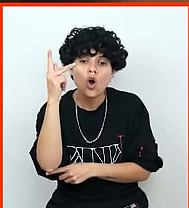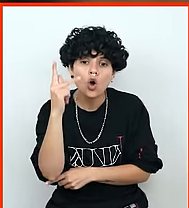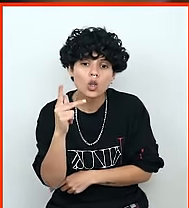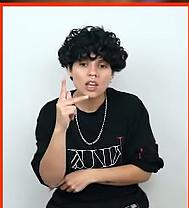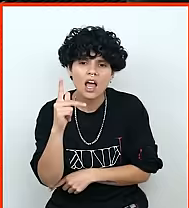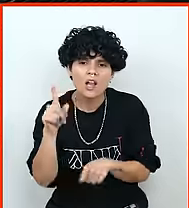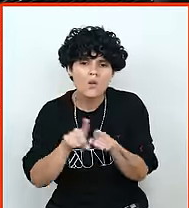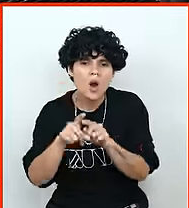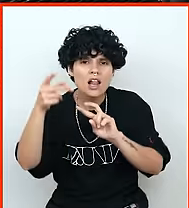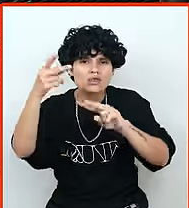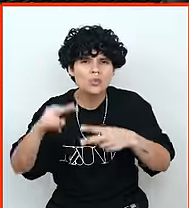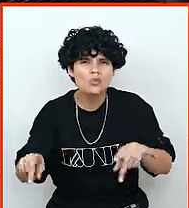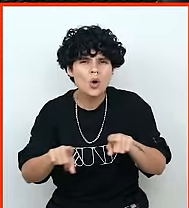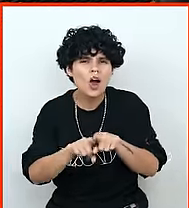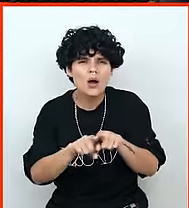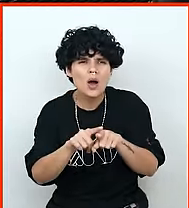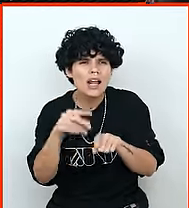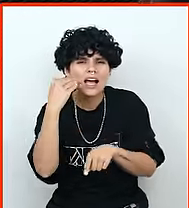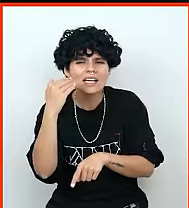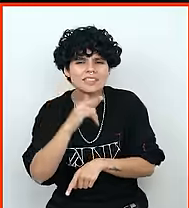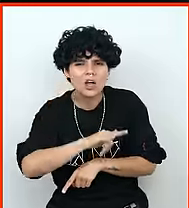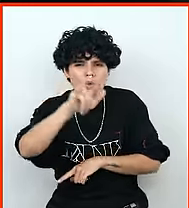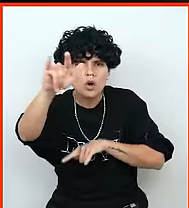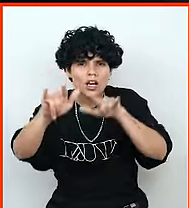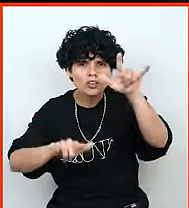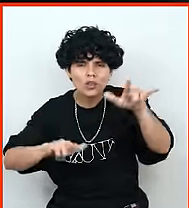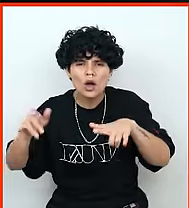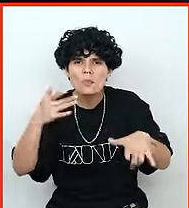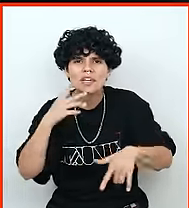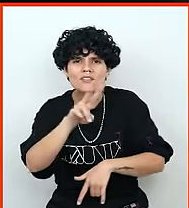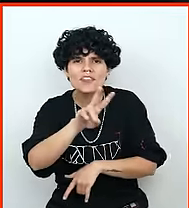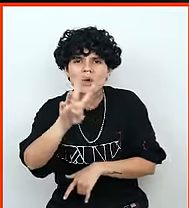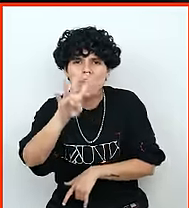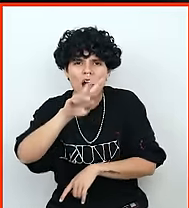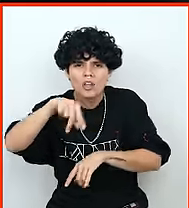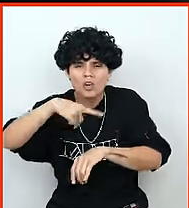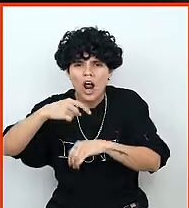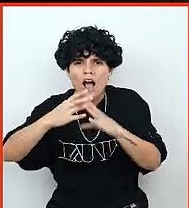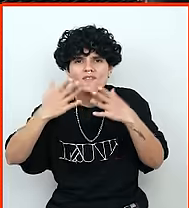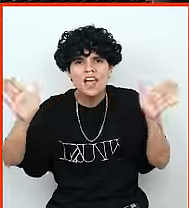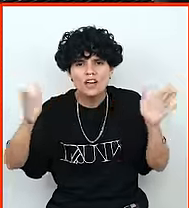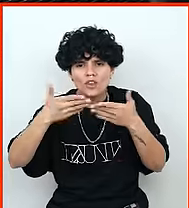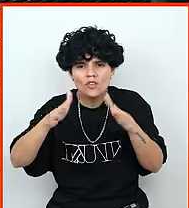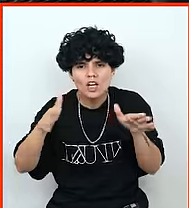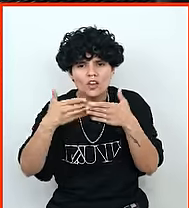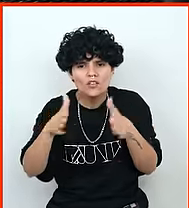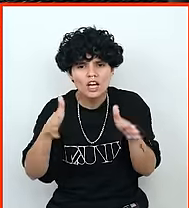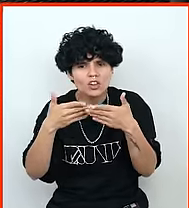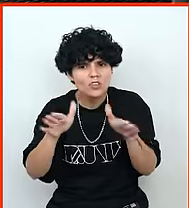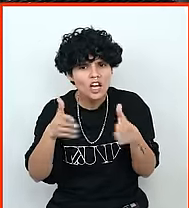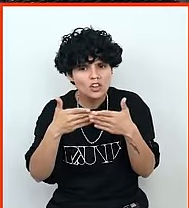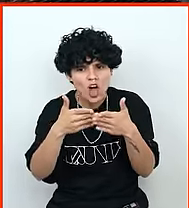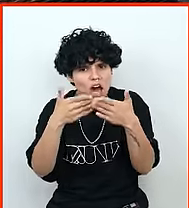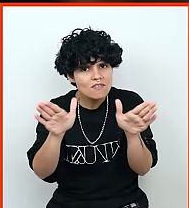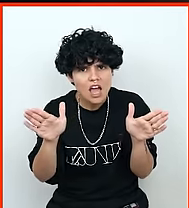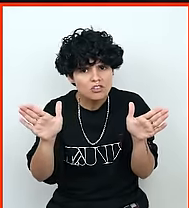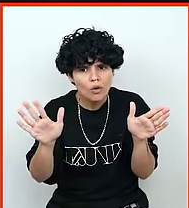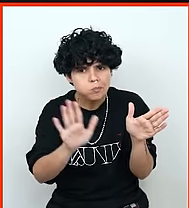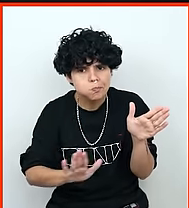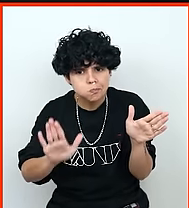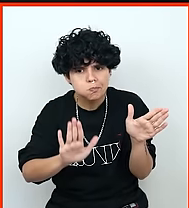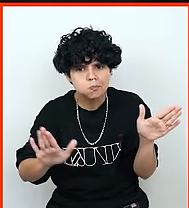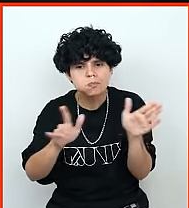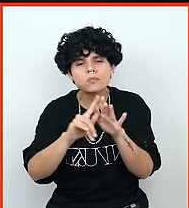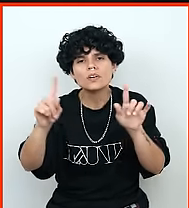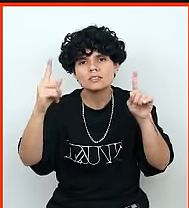turnos de hoteles, es súper esforzado, como trabajar al aeropuerto, por decir, con nunca cierra. 24. La hotelería es una pega. Sí, por la hotelería es una pega, puta, me